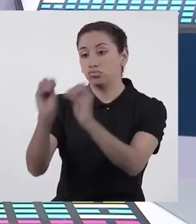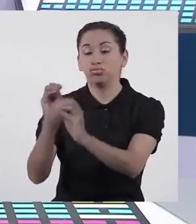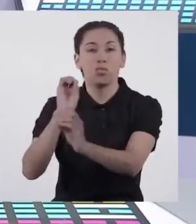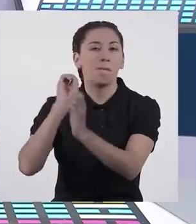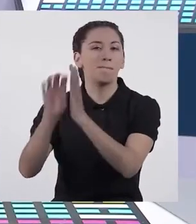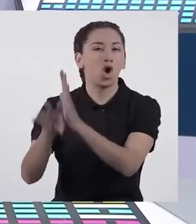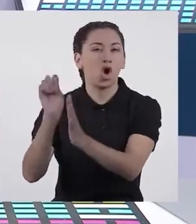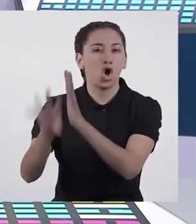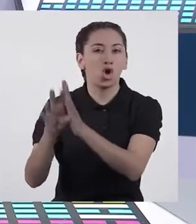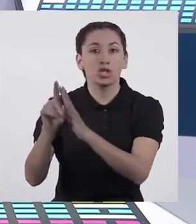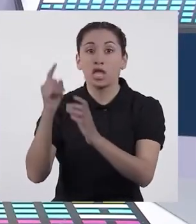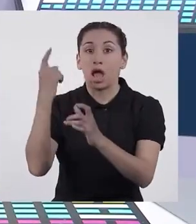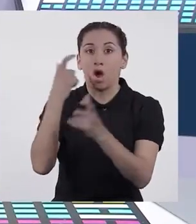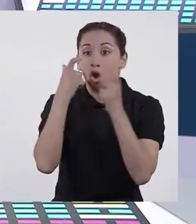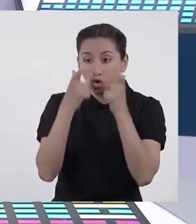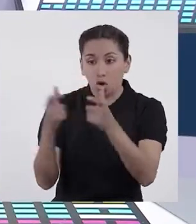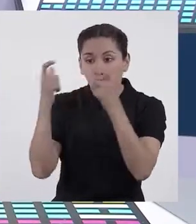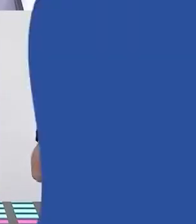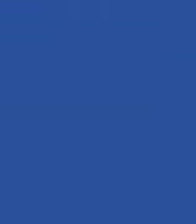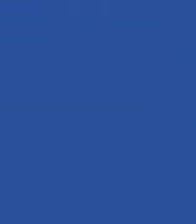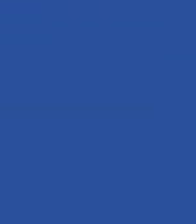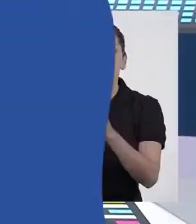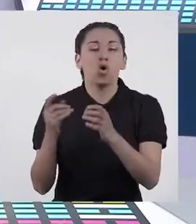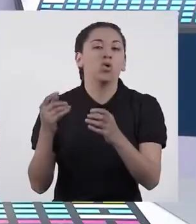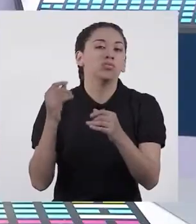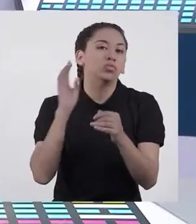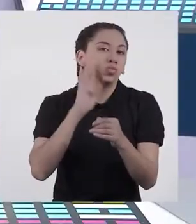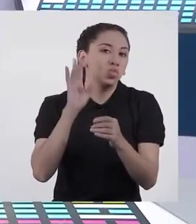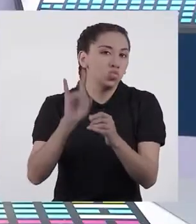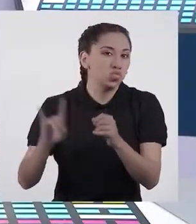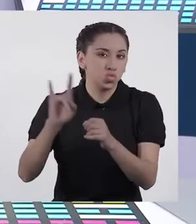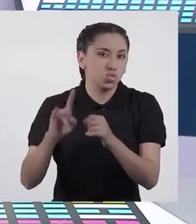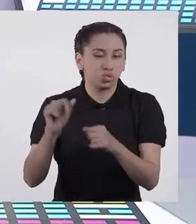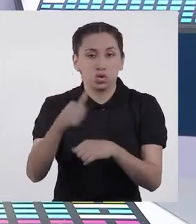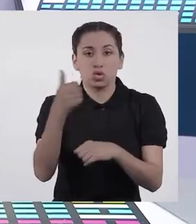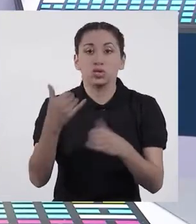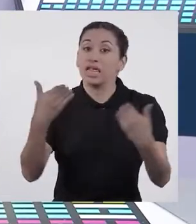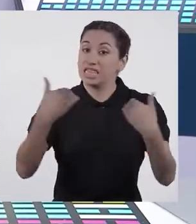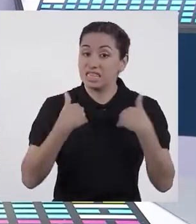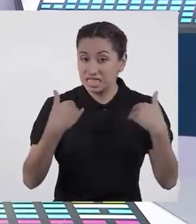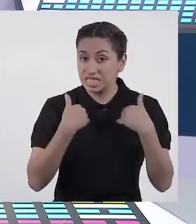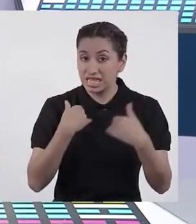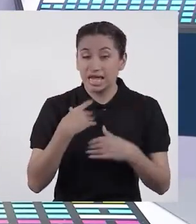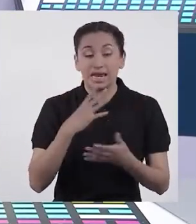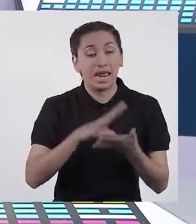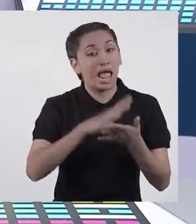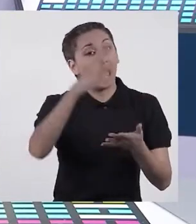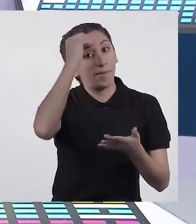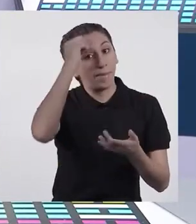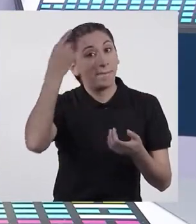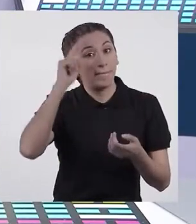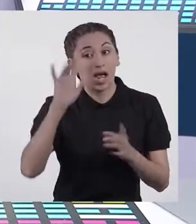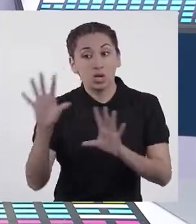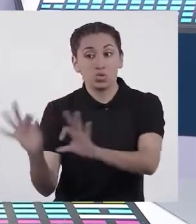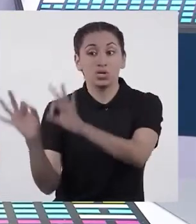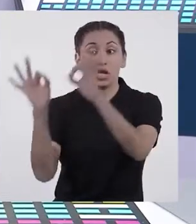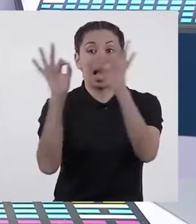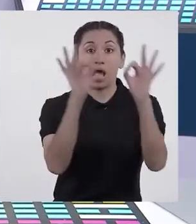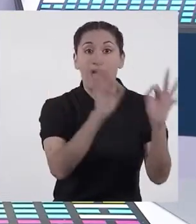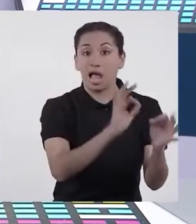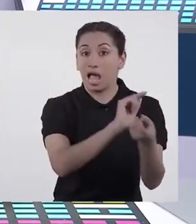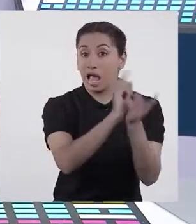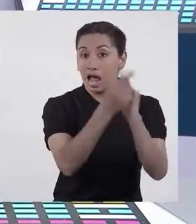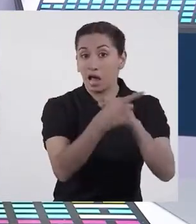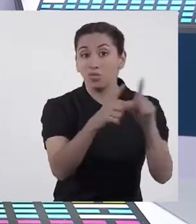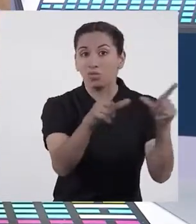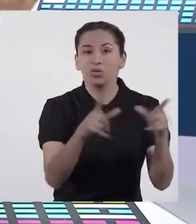botaderos controlados o de relleno sanitario. Lo que se debe tomar en cuenta para su ubicación son